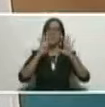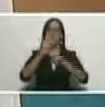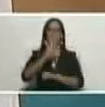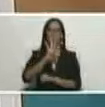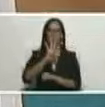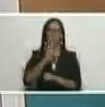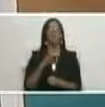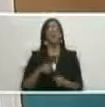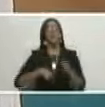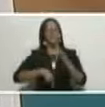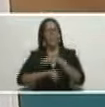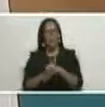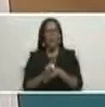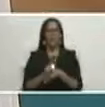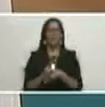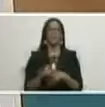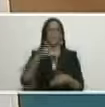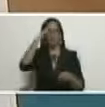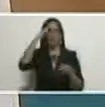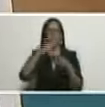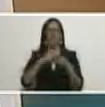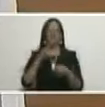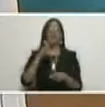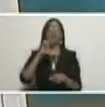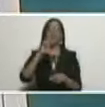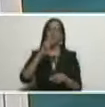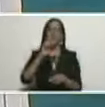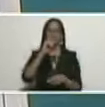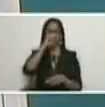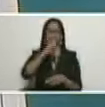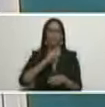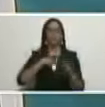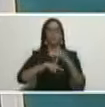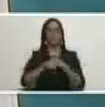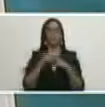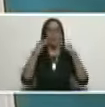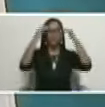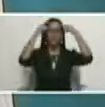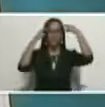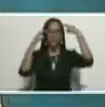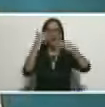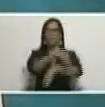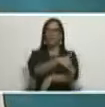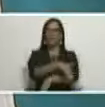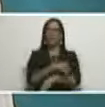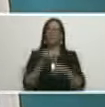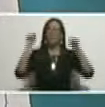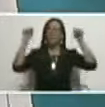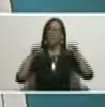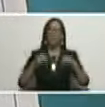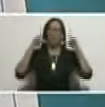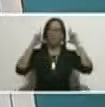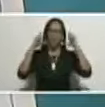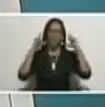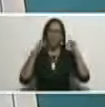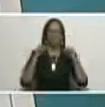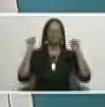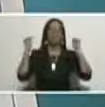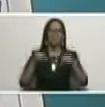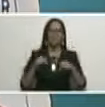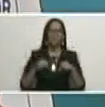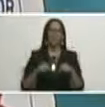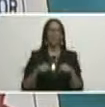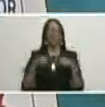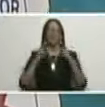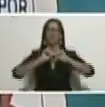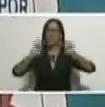Vamos a conmemorar los 30 años que salió a la calle el comandante Chávez. Y esta fue la foto y esta fue la consigna.